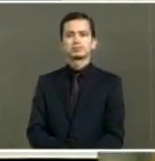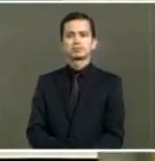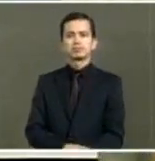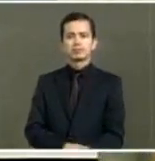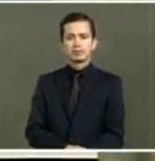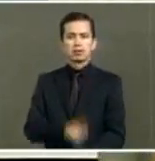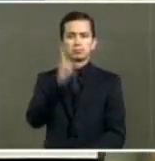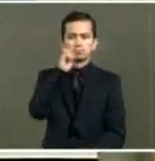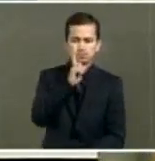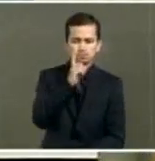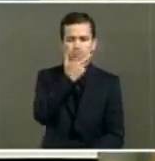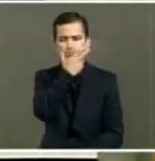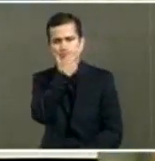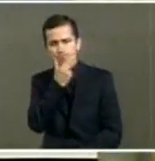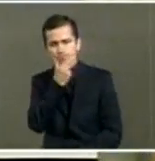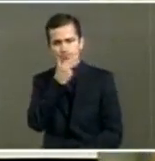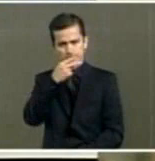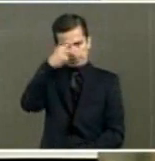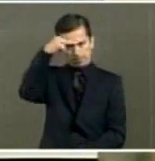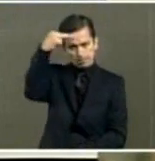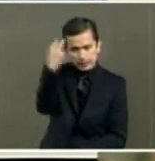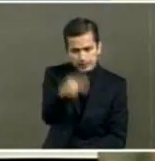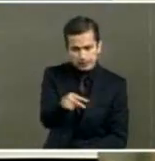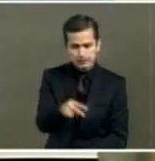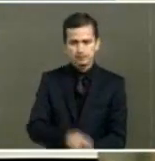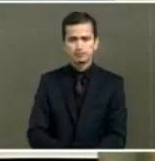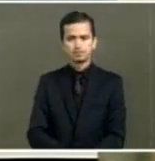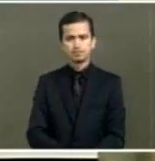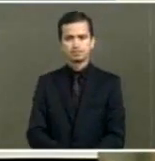Mexicanas y mexicanos,